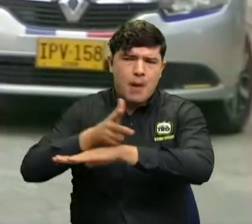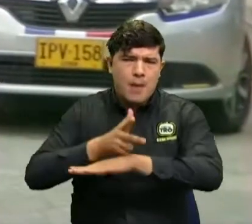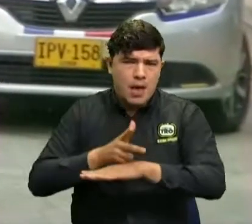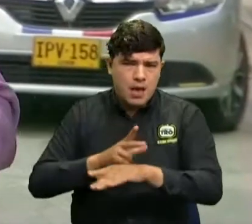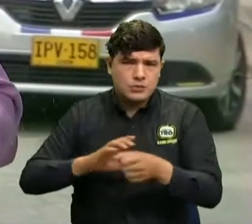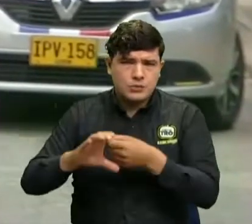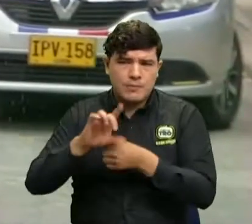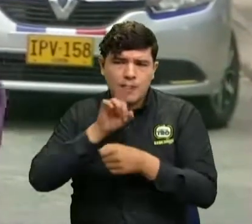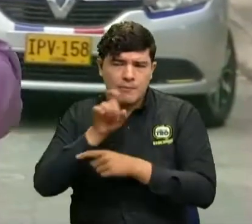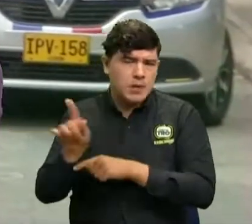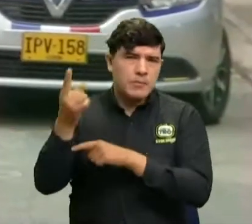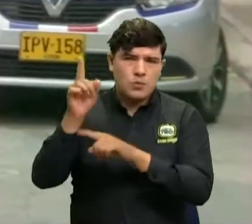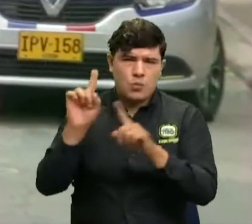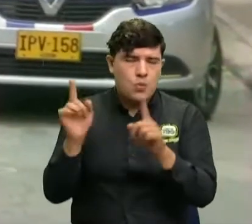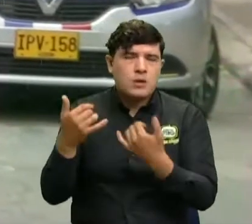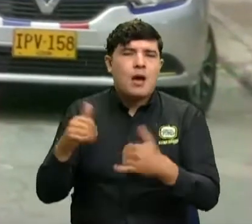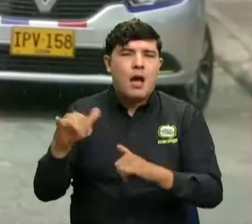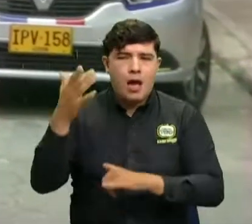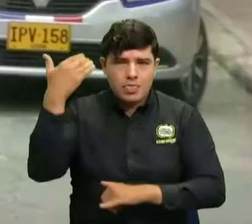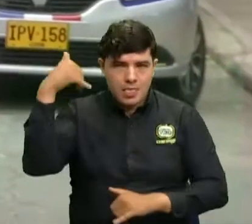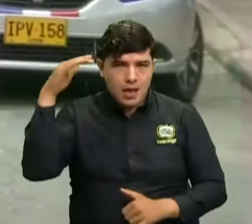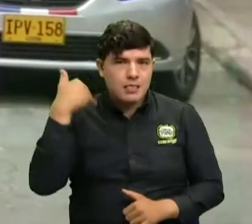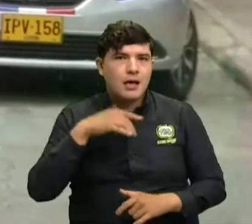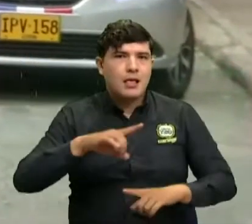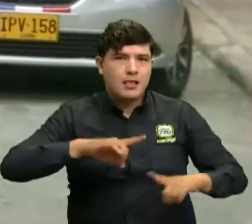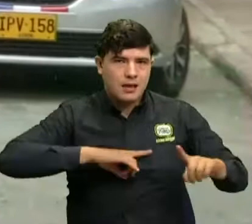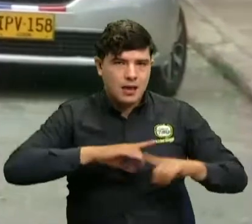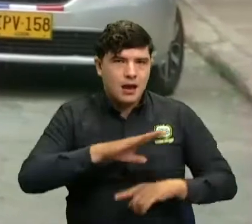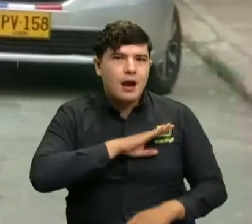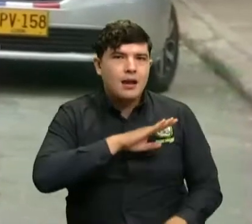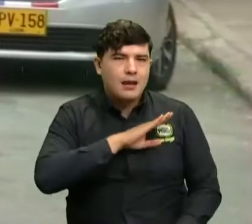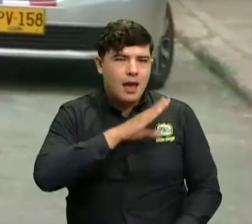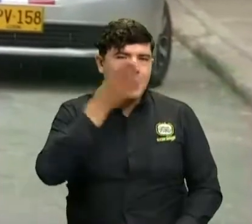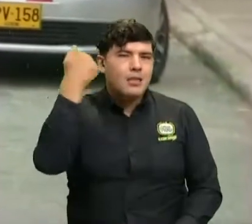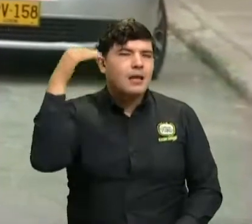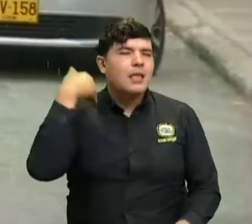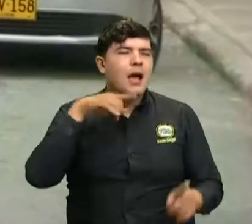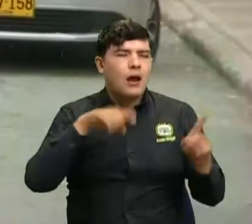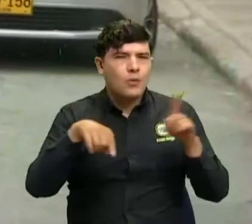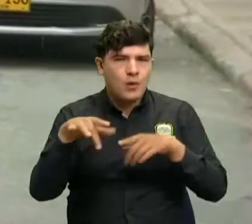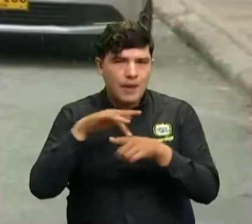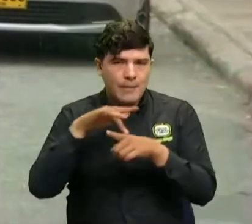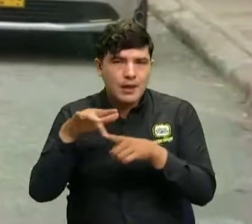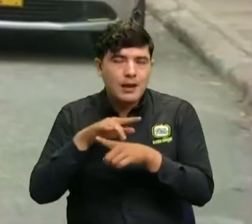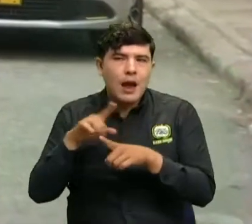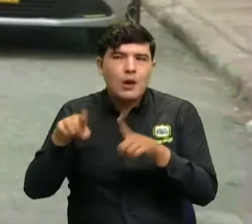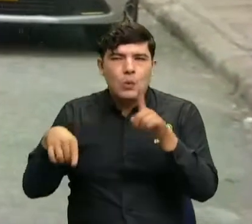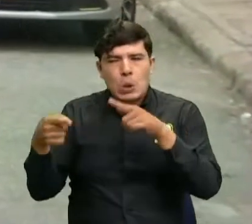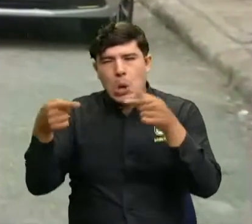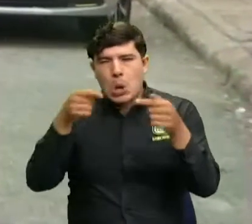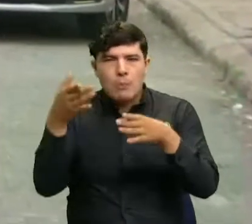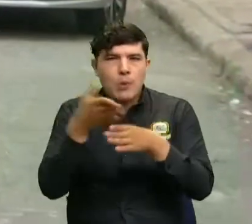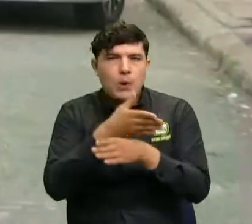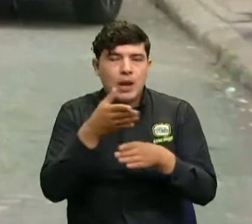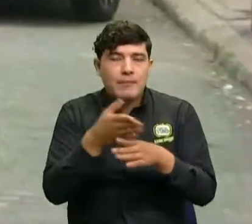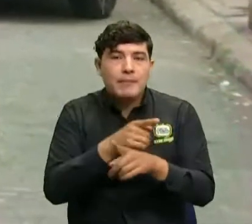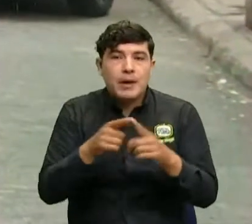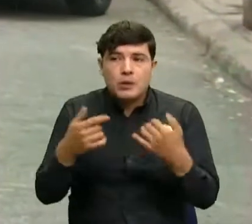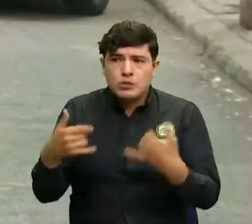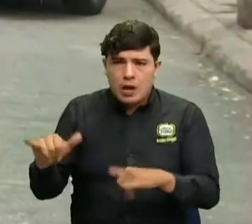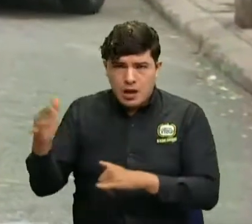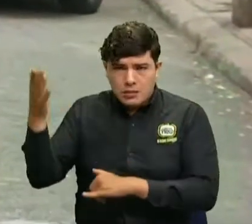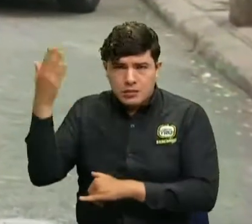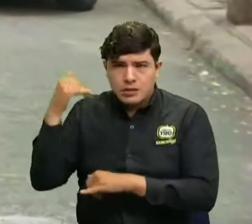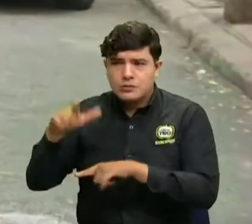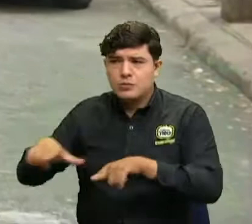anteriores este sistema ya se había implementado con algunas polémicas, pero ya estaba funcionando en